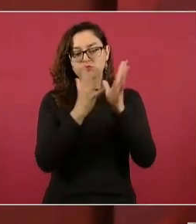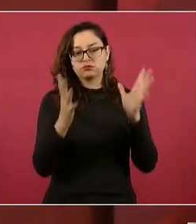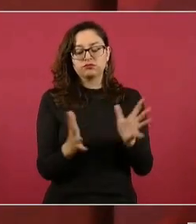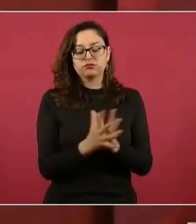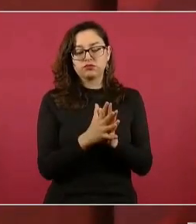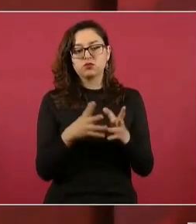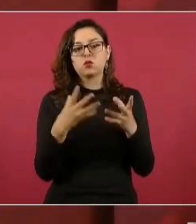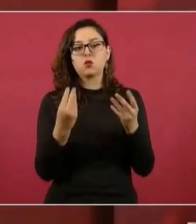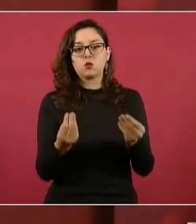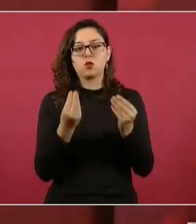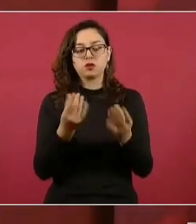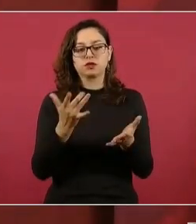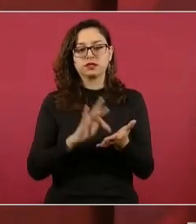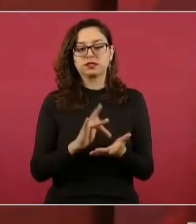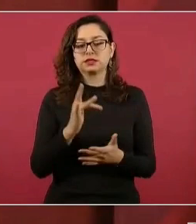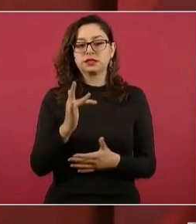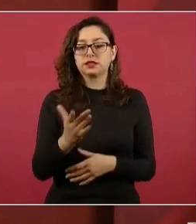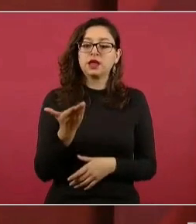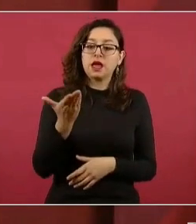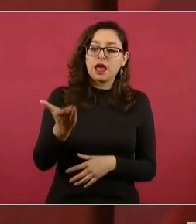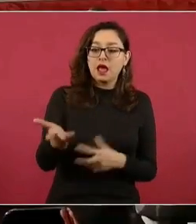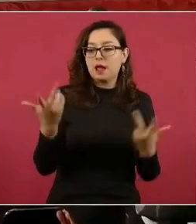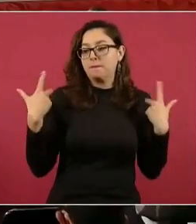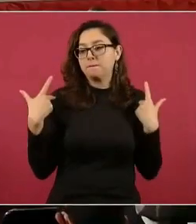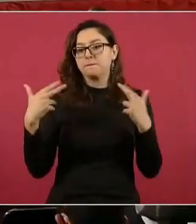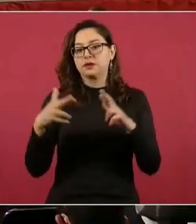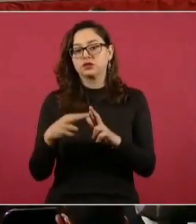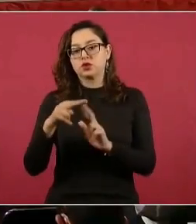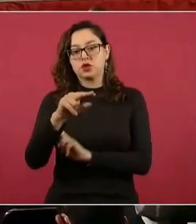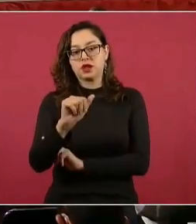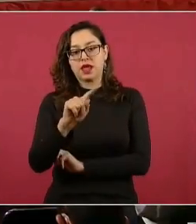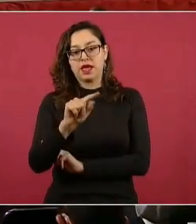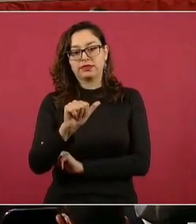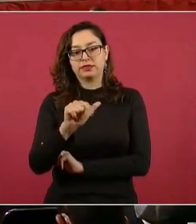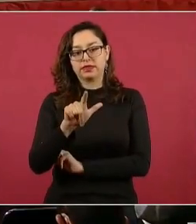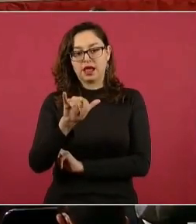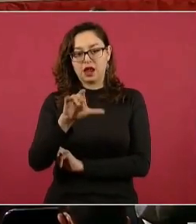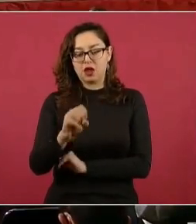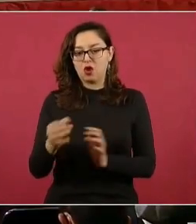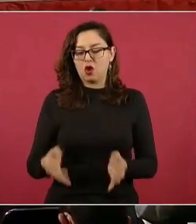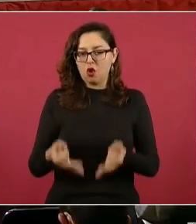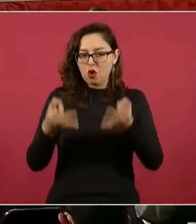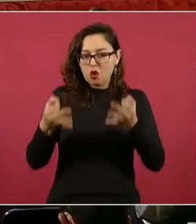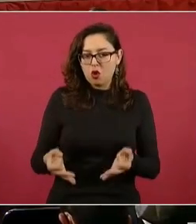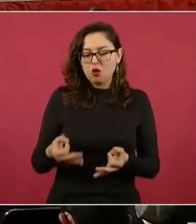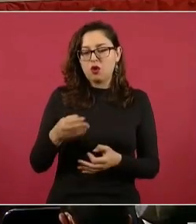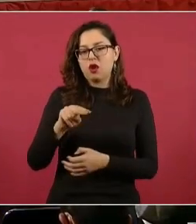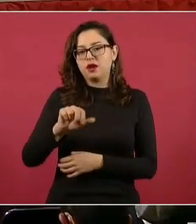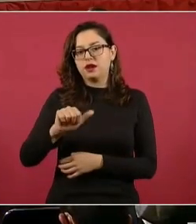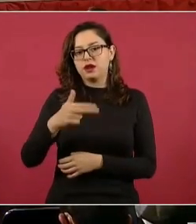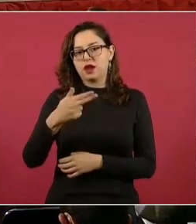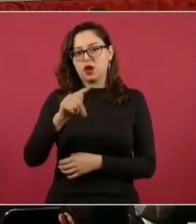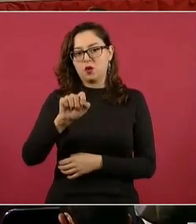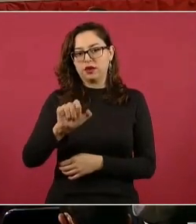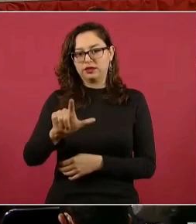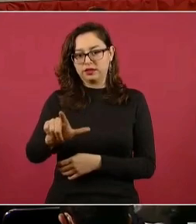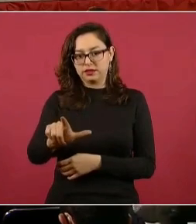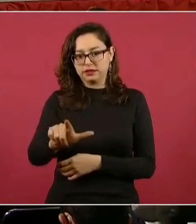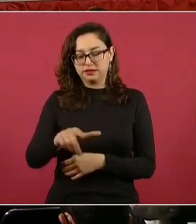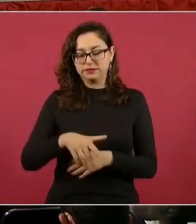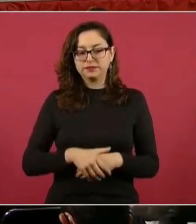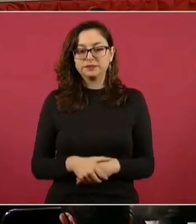proyecto fue coordinado por el profesor de natalio hernández el snow wat este y por el doctor